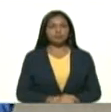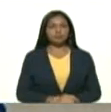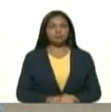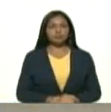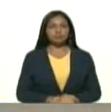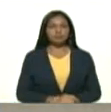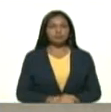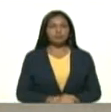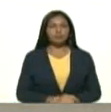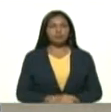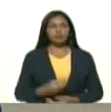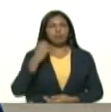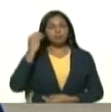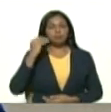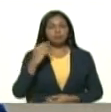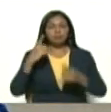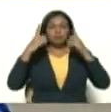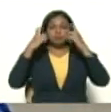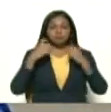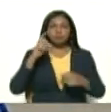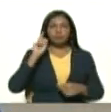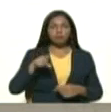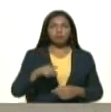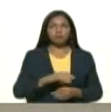Los análisis de nuestros expertos.